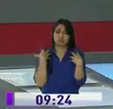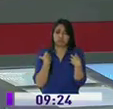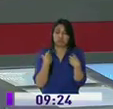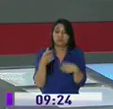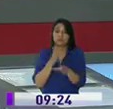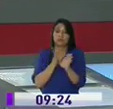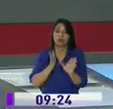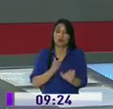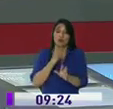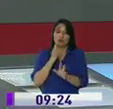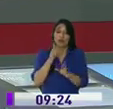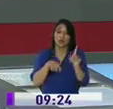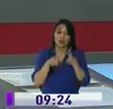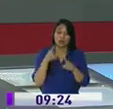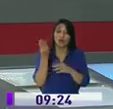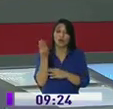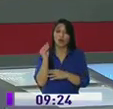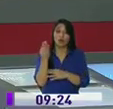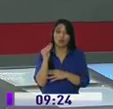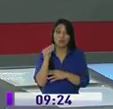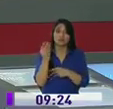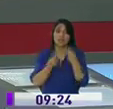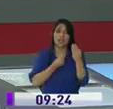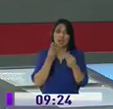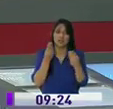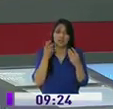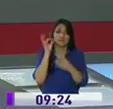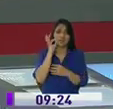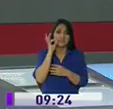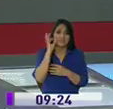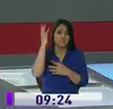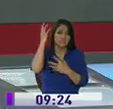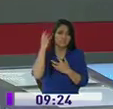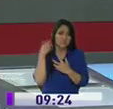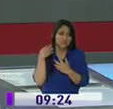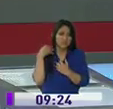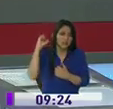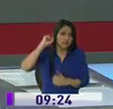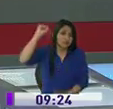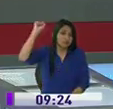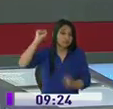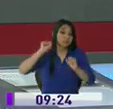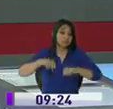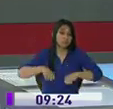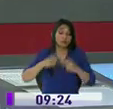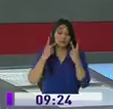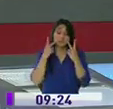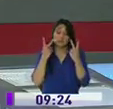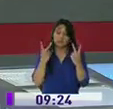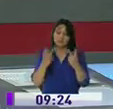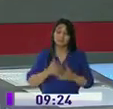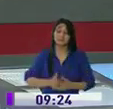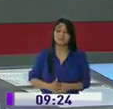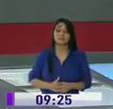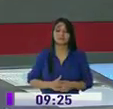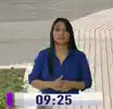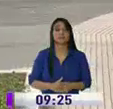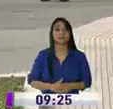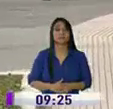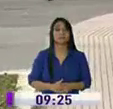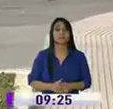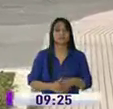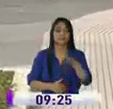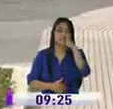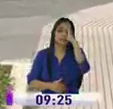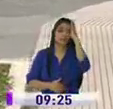que muchos de estos casos terminan con consumo de drogas y hasta se puede llegar a suicidio. Veamos qué dice.